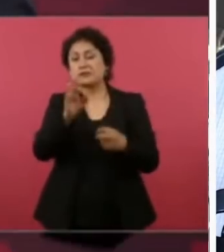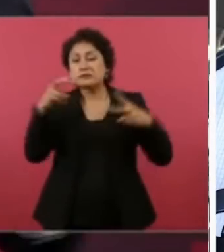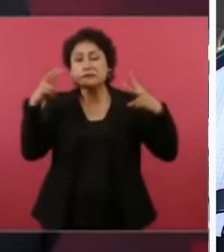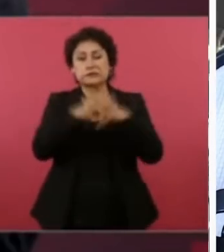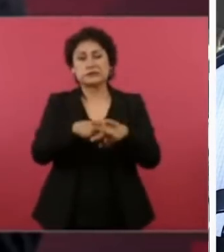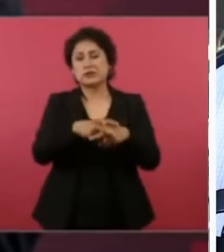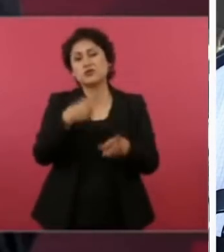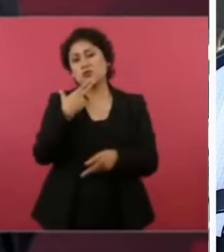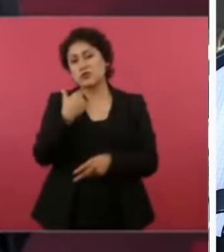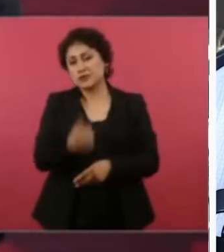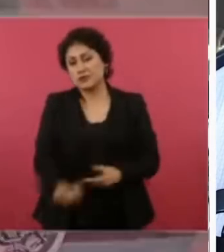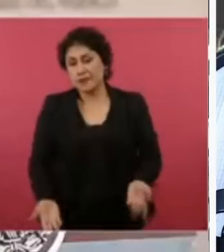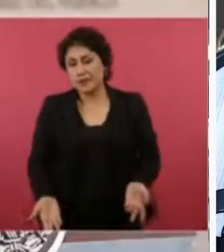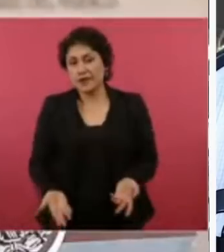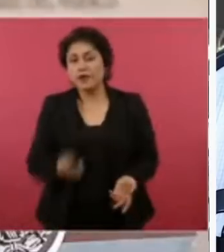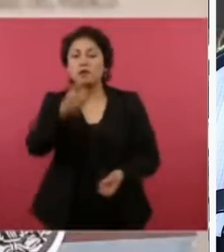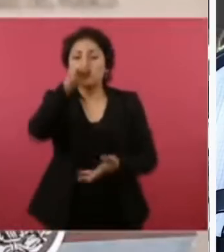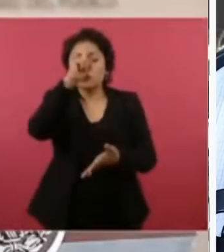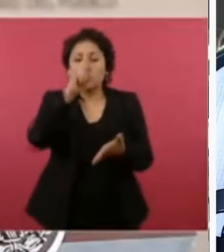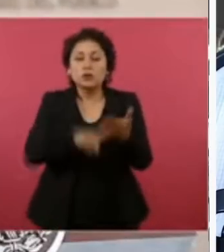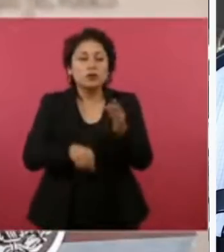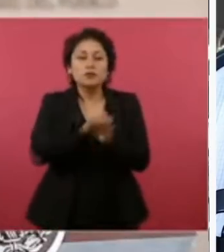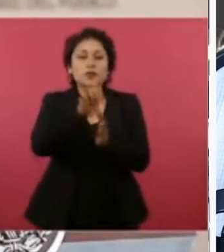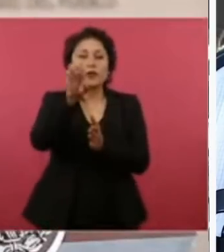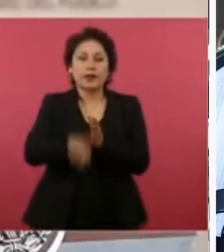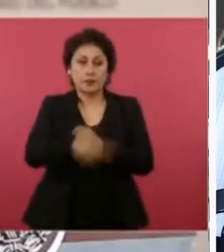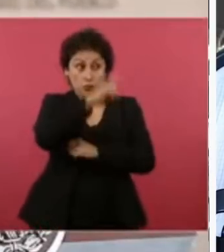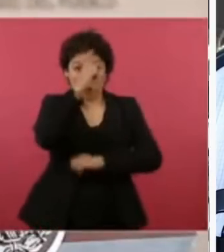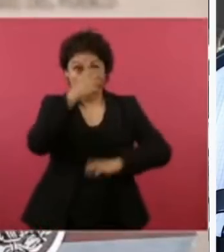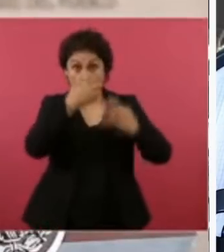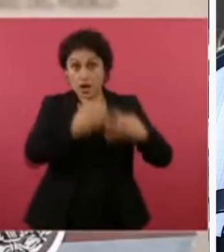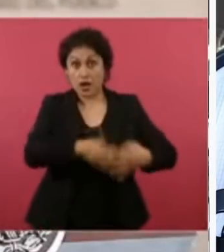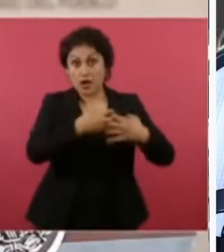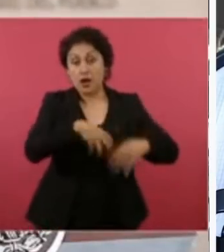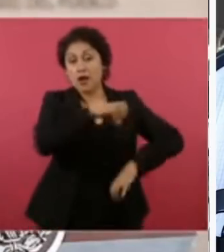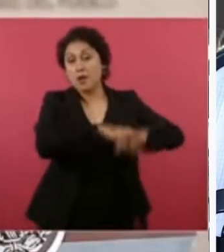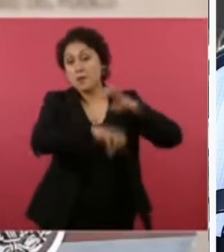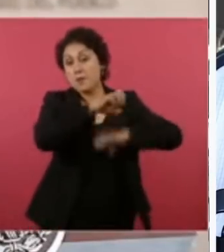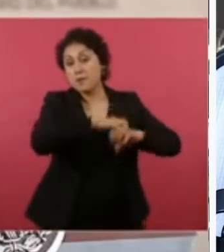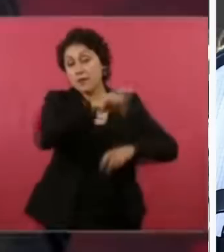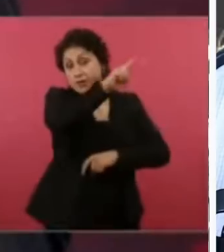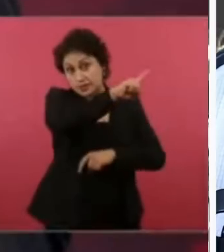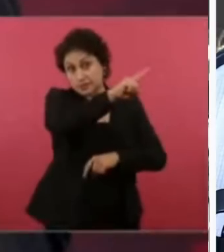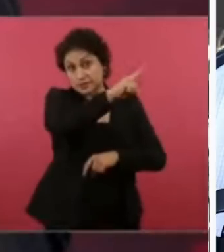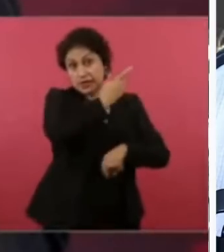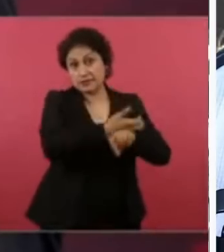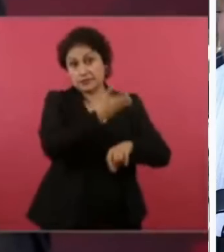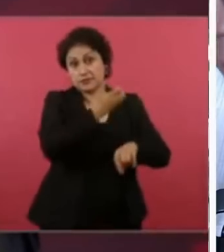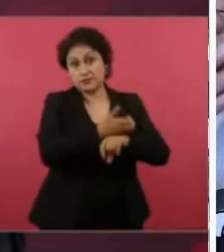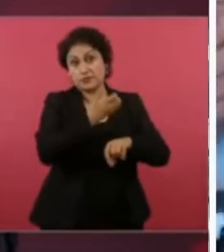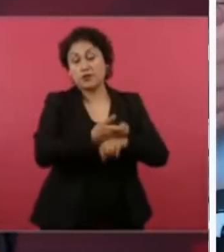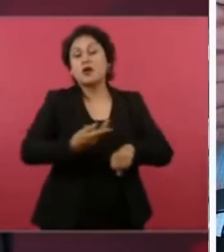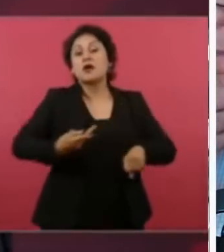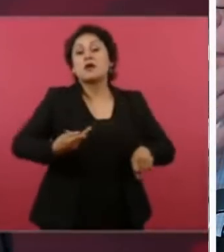Imagínense qué haría la industria de Estados Unidos sin los componentes, sin